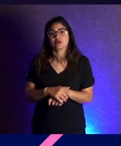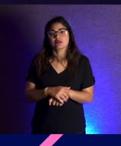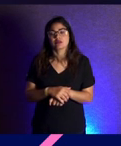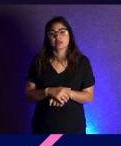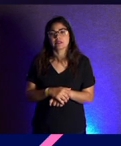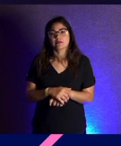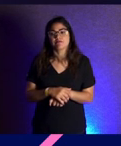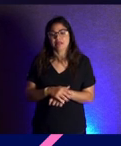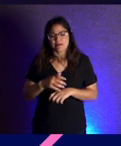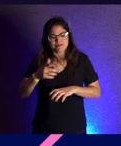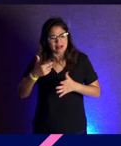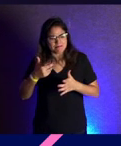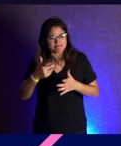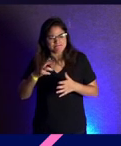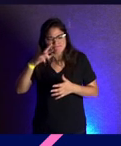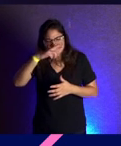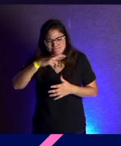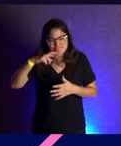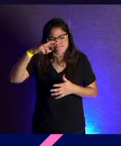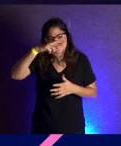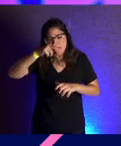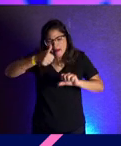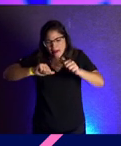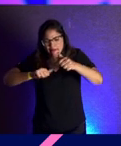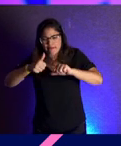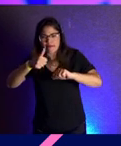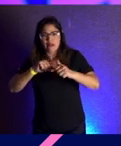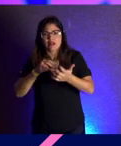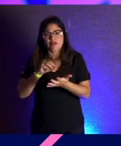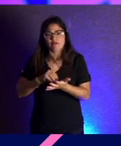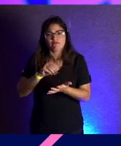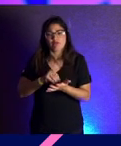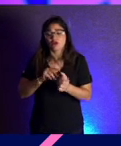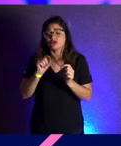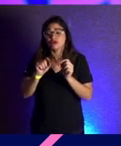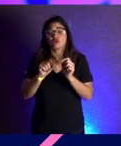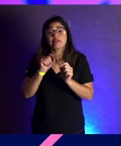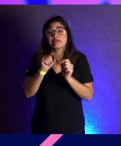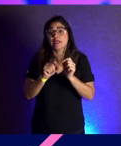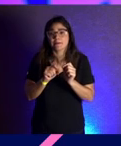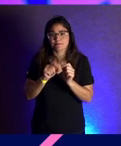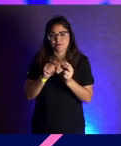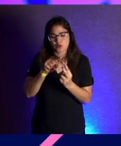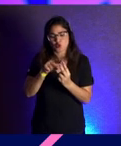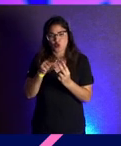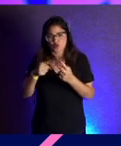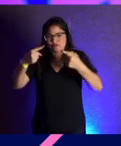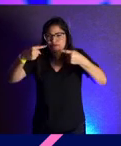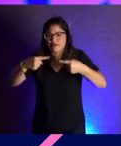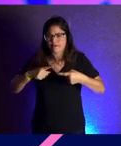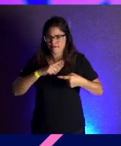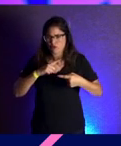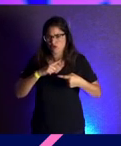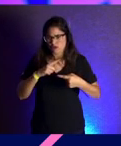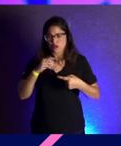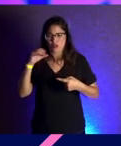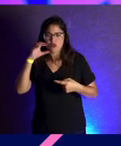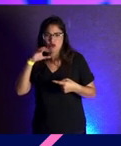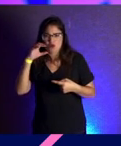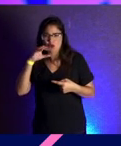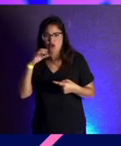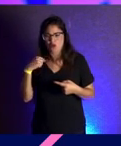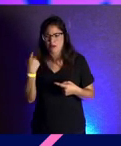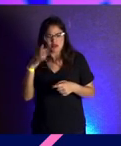dos otros retos que fueron muy importantes. Uno es que tuvimos que calcular la probabilidad que un registro fue de una